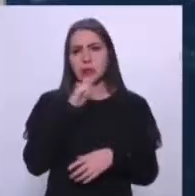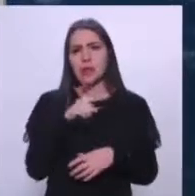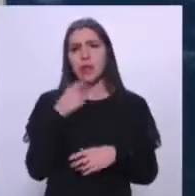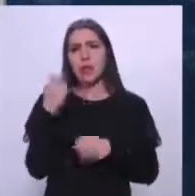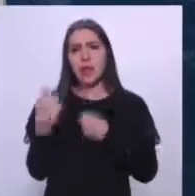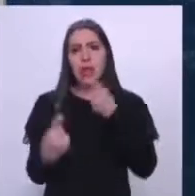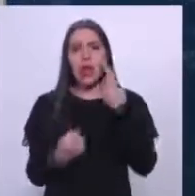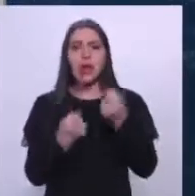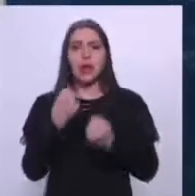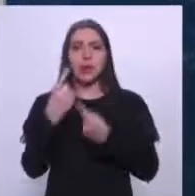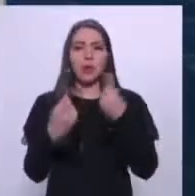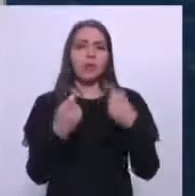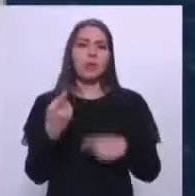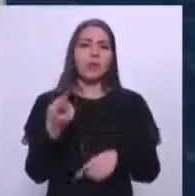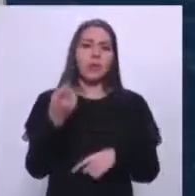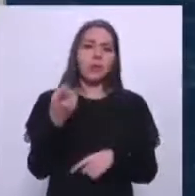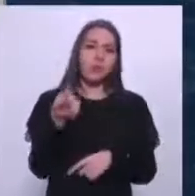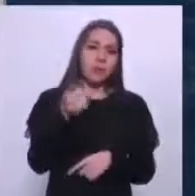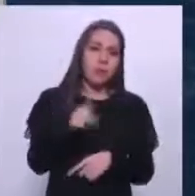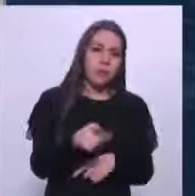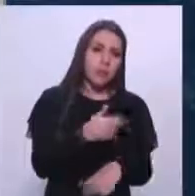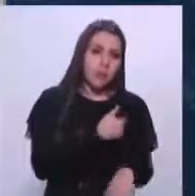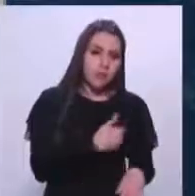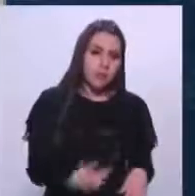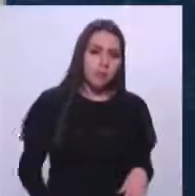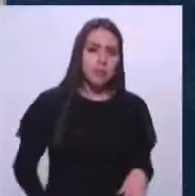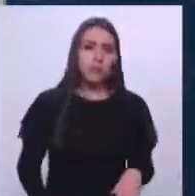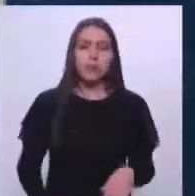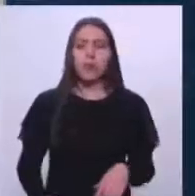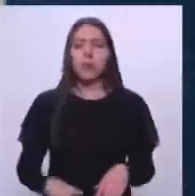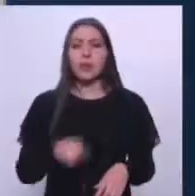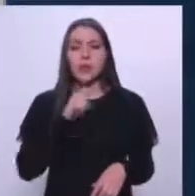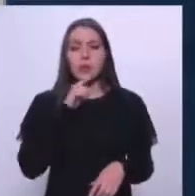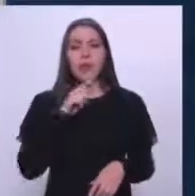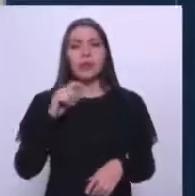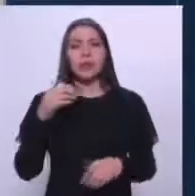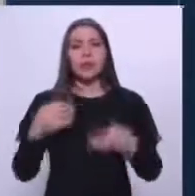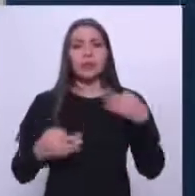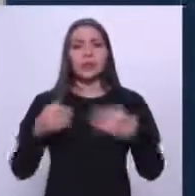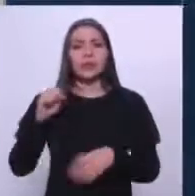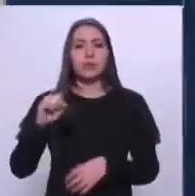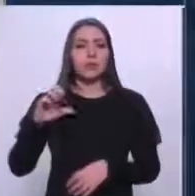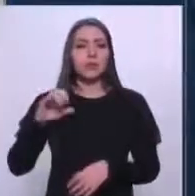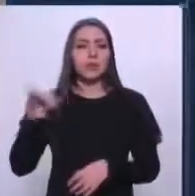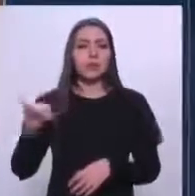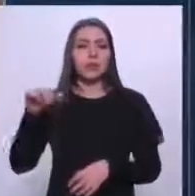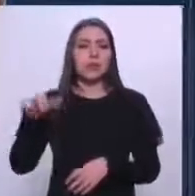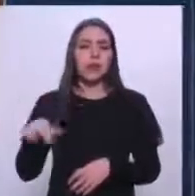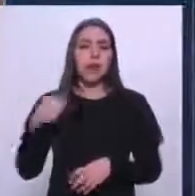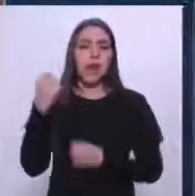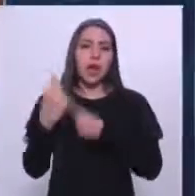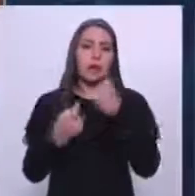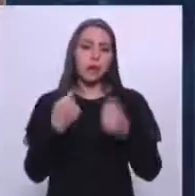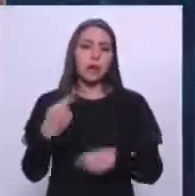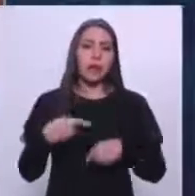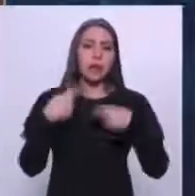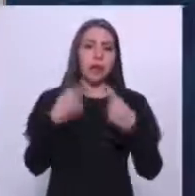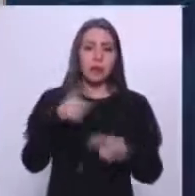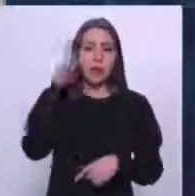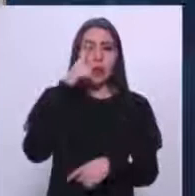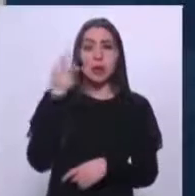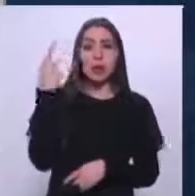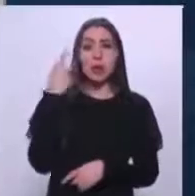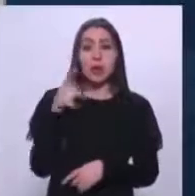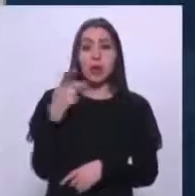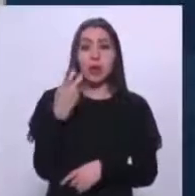de parte del Ejecutivo y otras disposiciones que establece la Suprema Corte de Justicia de la Nación, en fin. Pero ese no